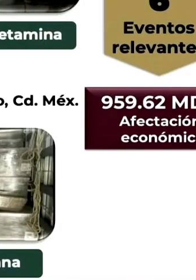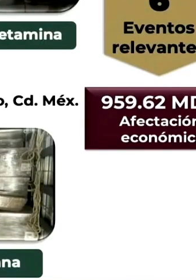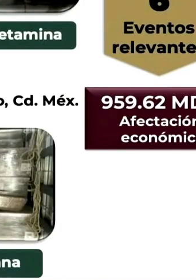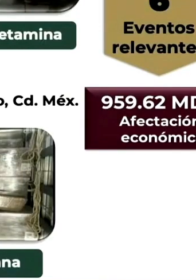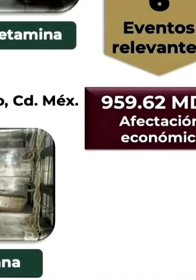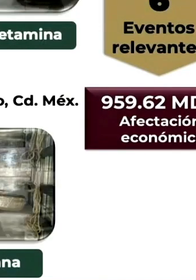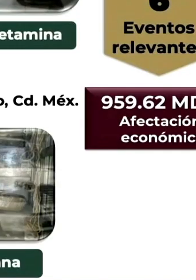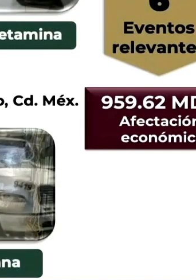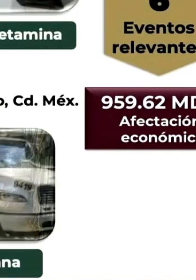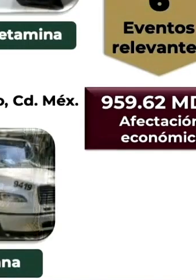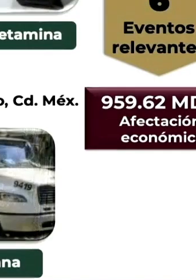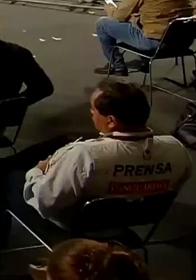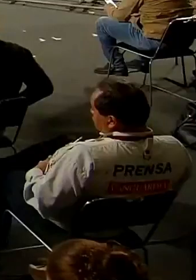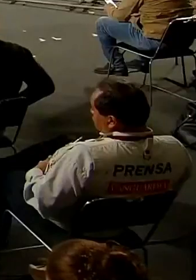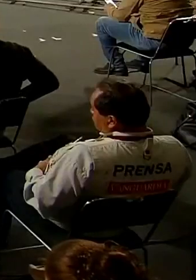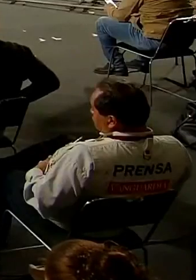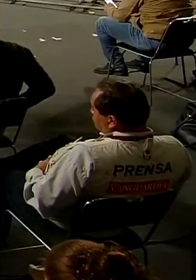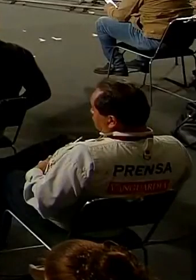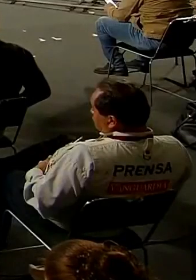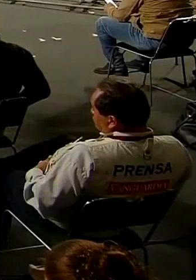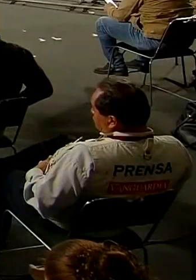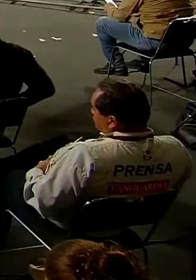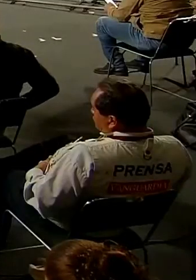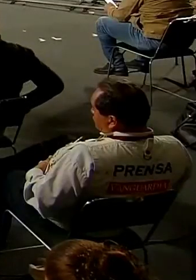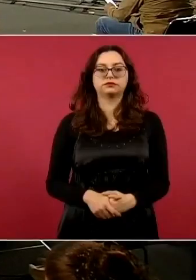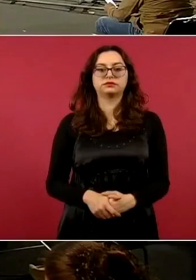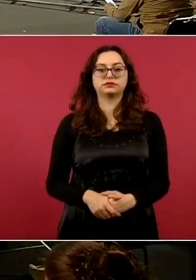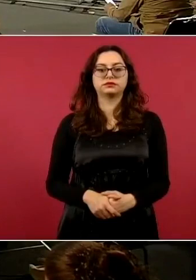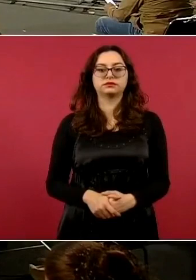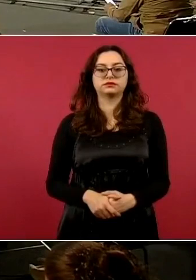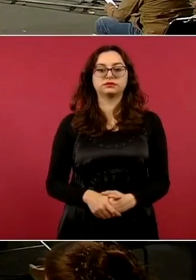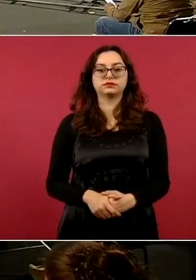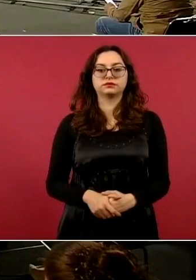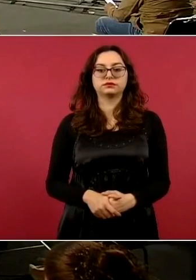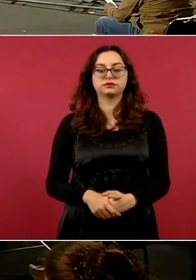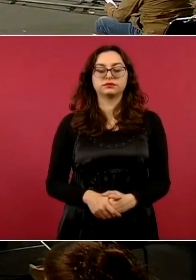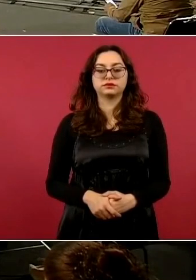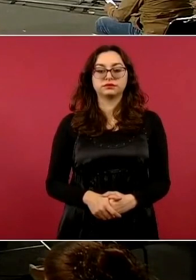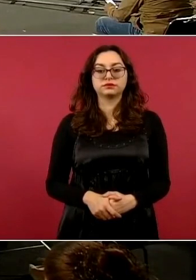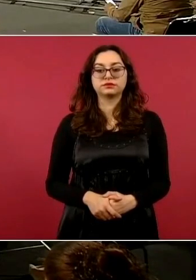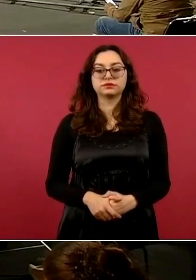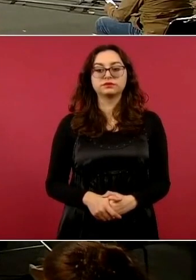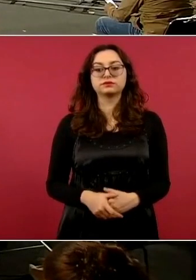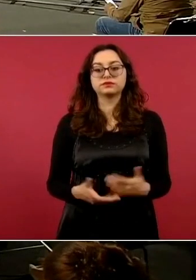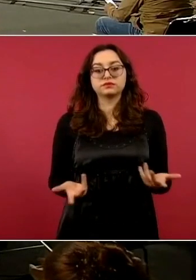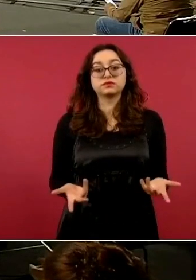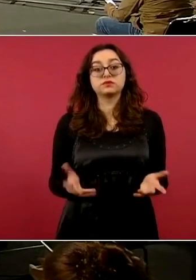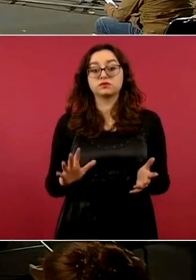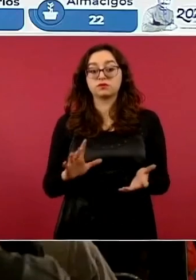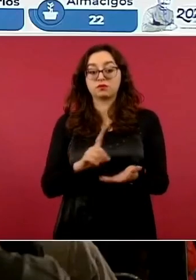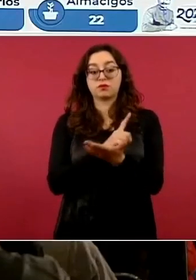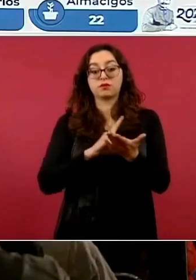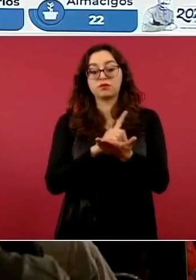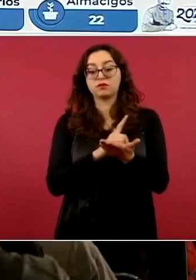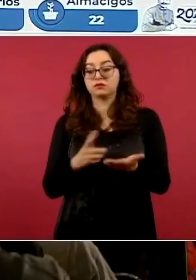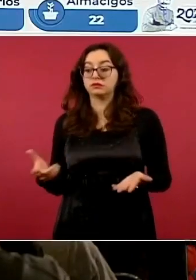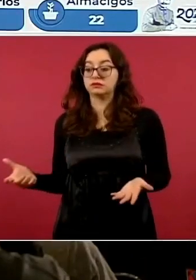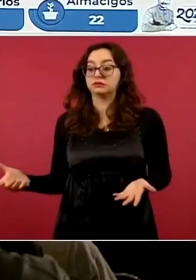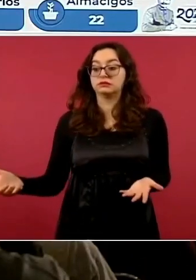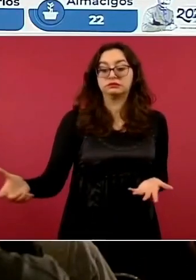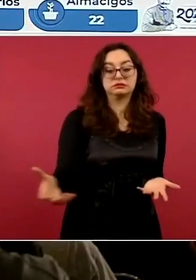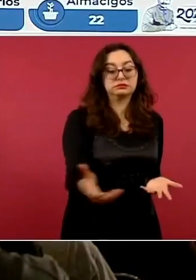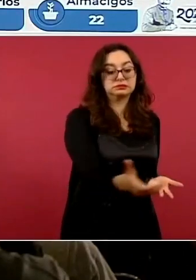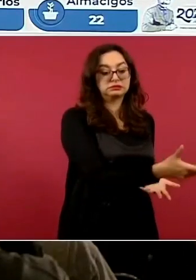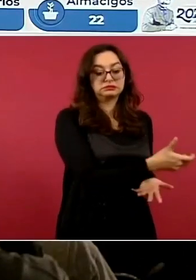México mil trescientos cincuenta kilogramos de marihuana la afectación económica estimada si le regresan tantito por